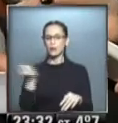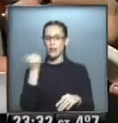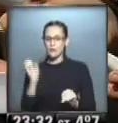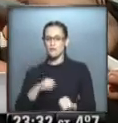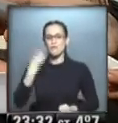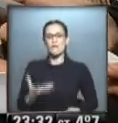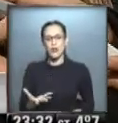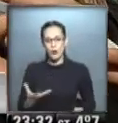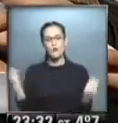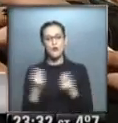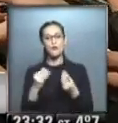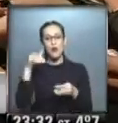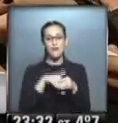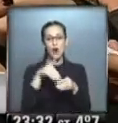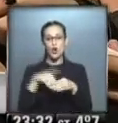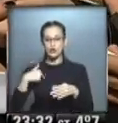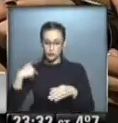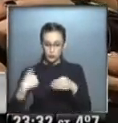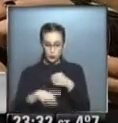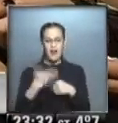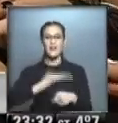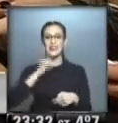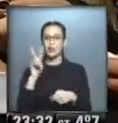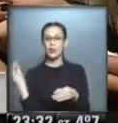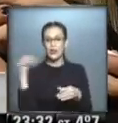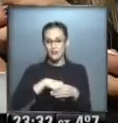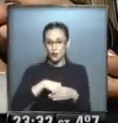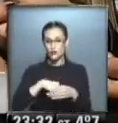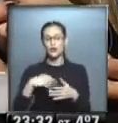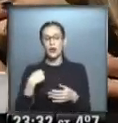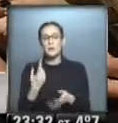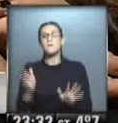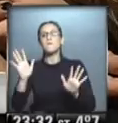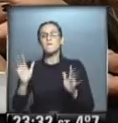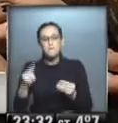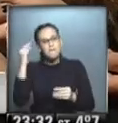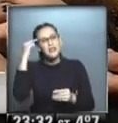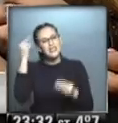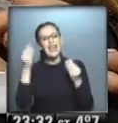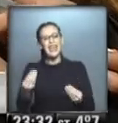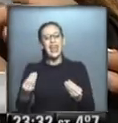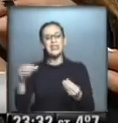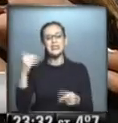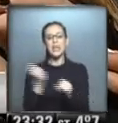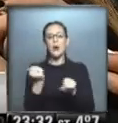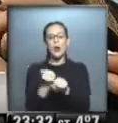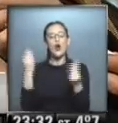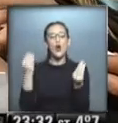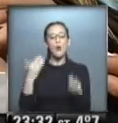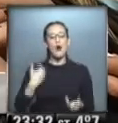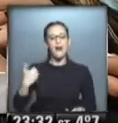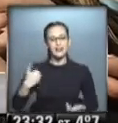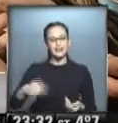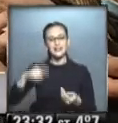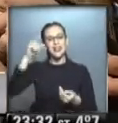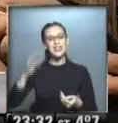van a acudir al Frente para la Victoria, que son votos que evalúan qué es lo que se hizo en el país en los últimos 10 años, que saben